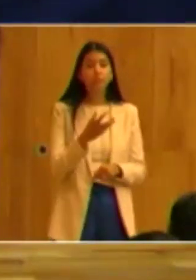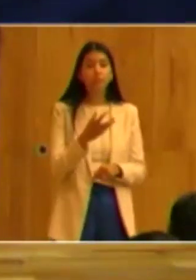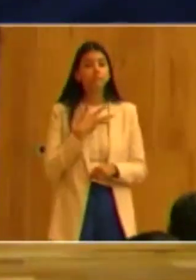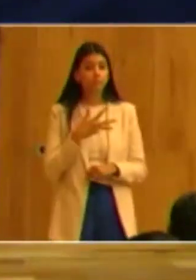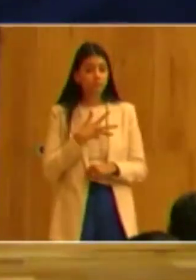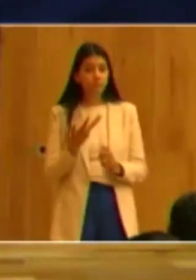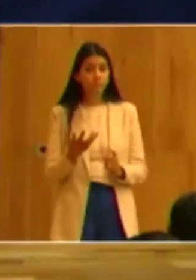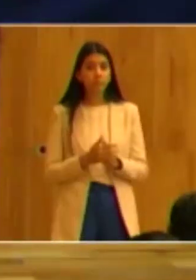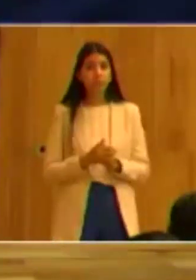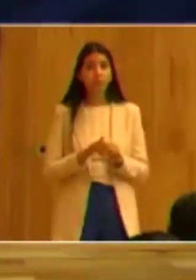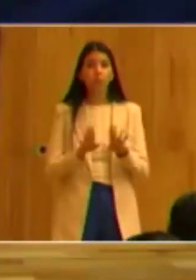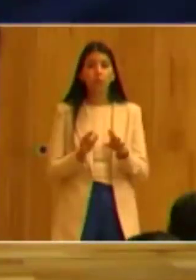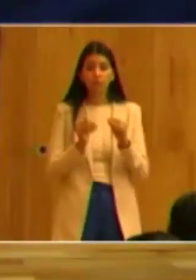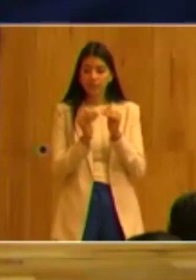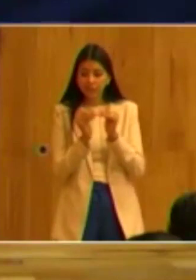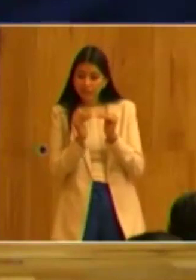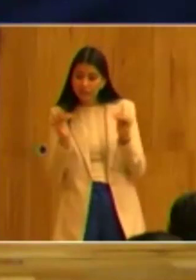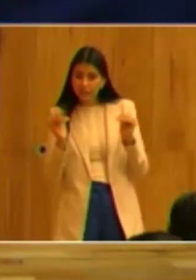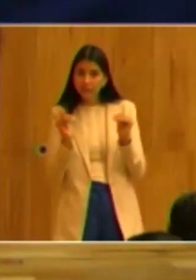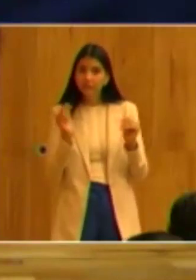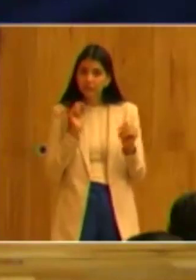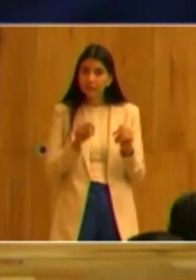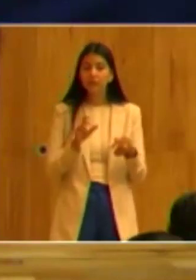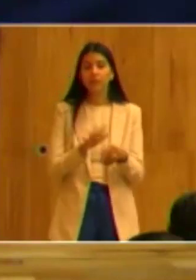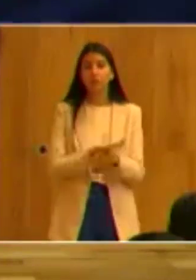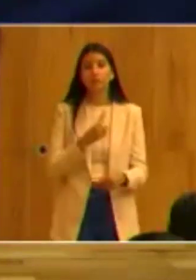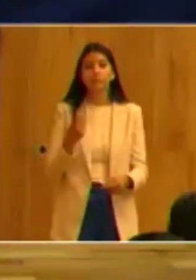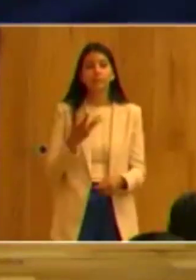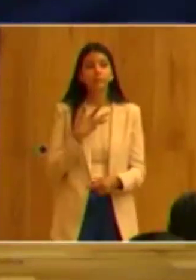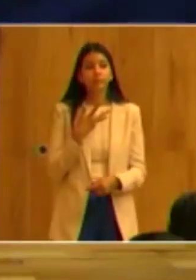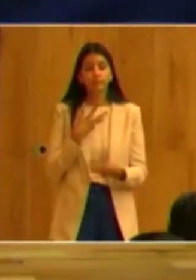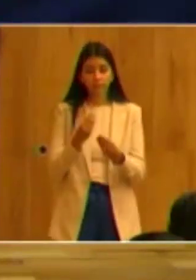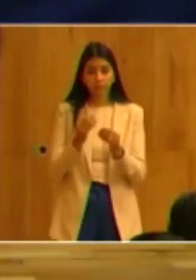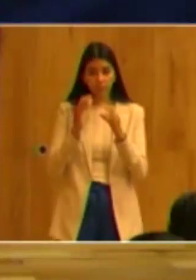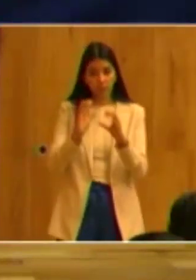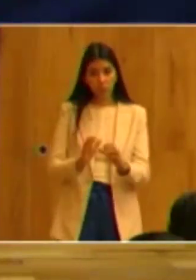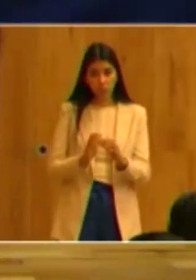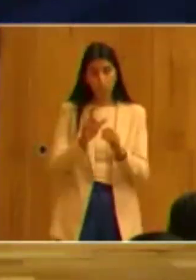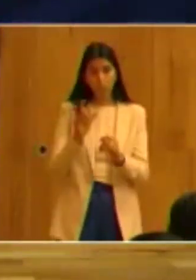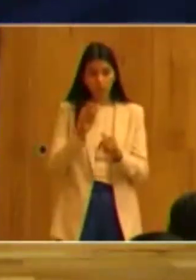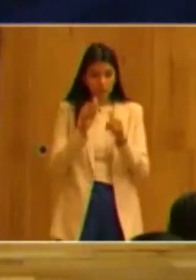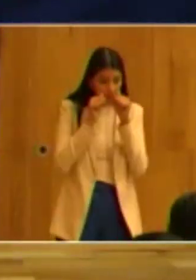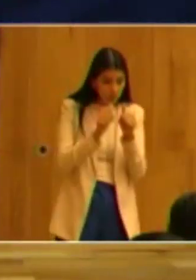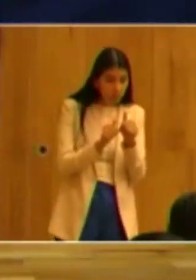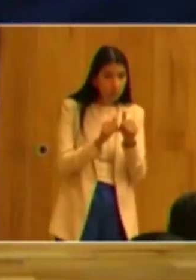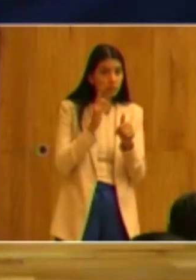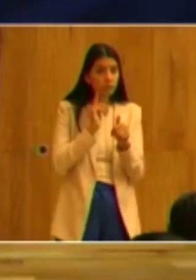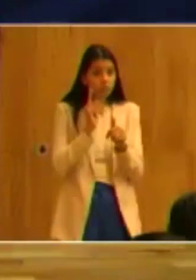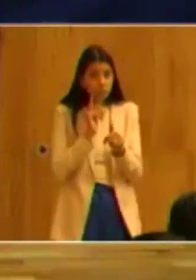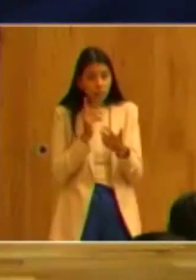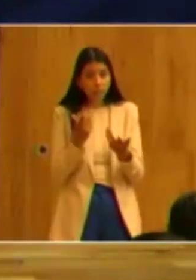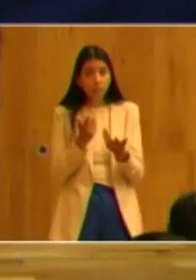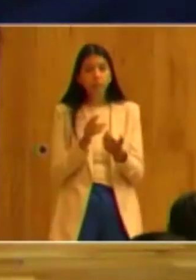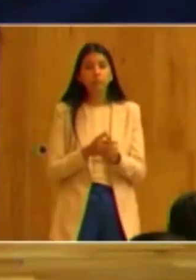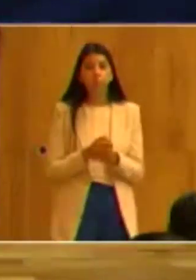que equilibrar. Sí, porque hay que tener mucho cuidado con juzgar con perspectiva de género y declarar su